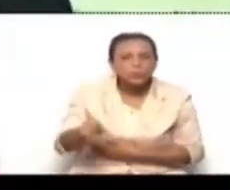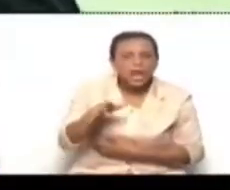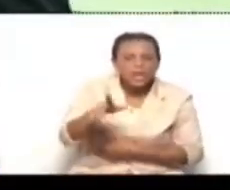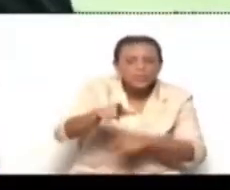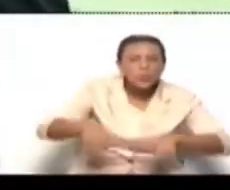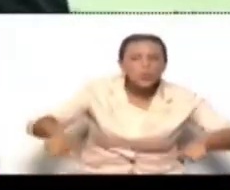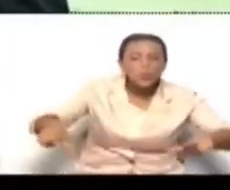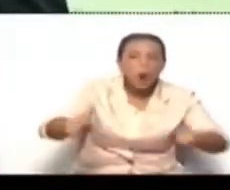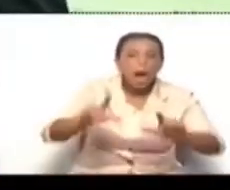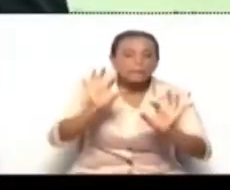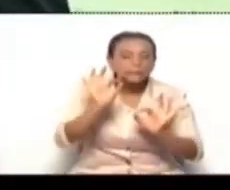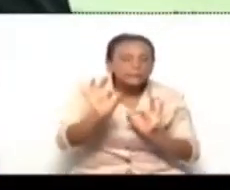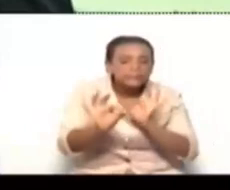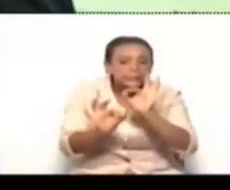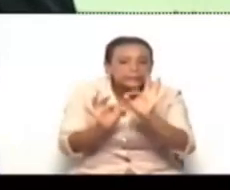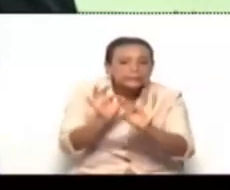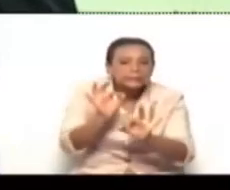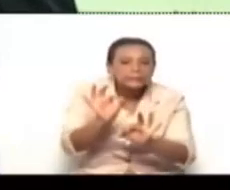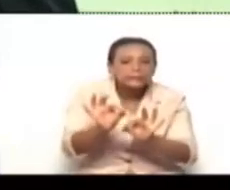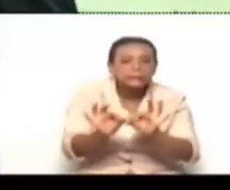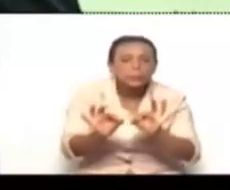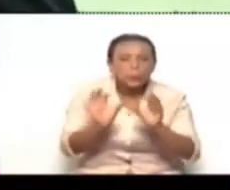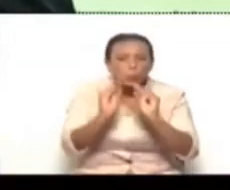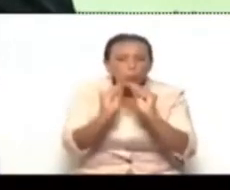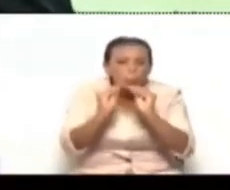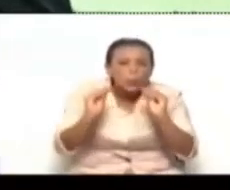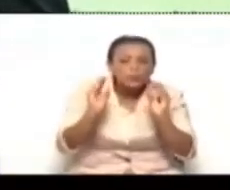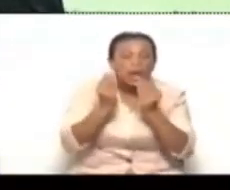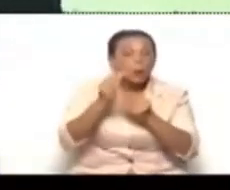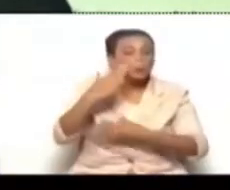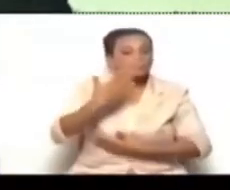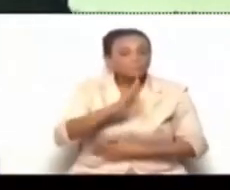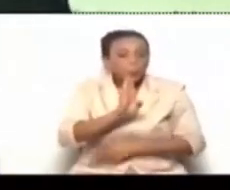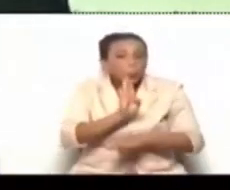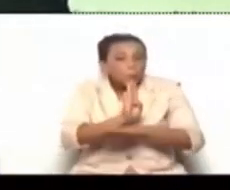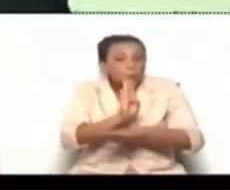anda minuciosamente y muy prudente.